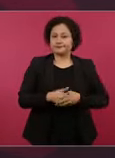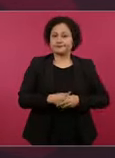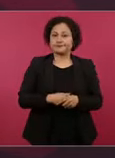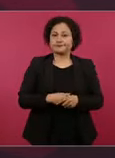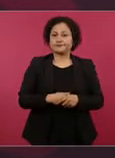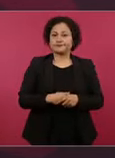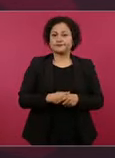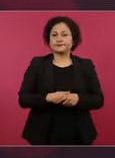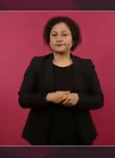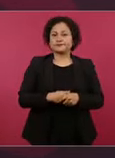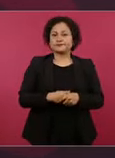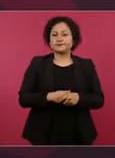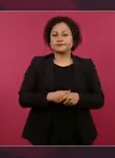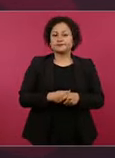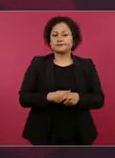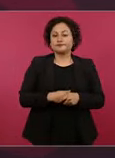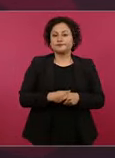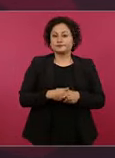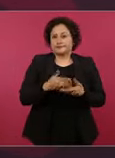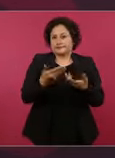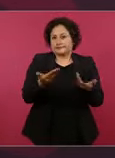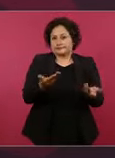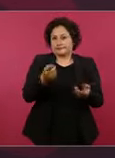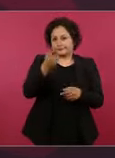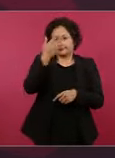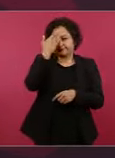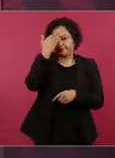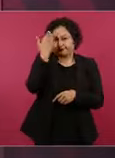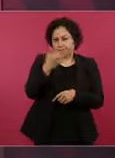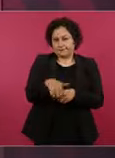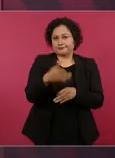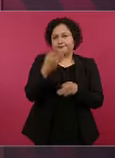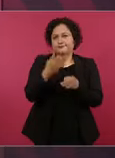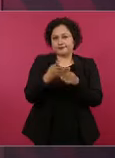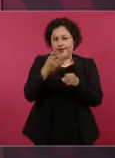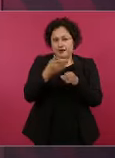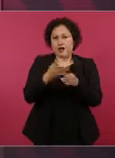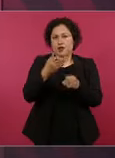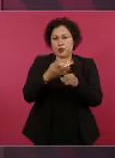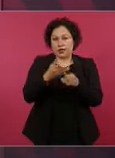en el marco de la campaña de presidente